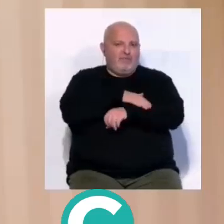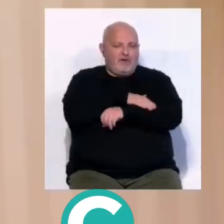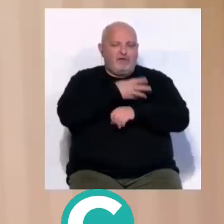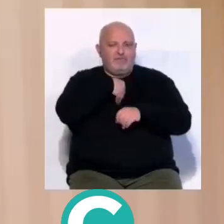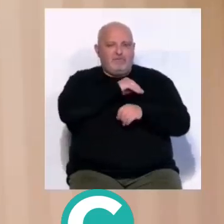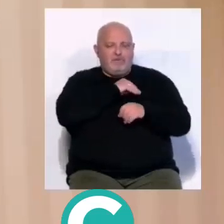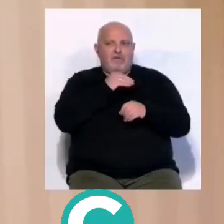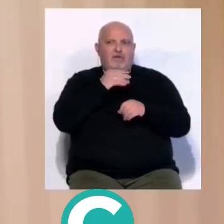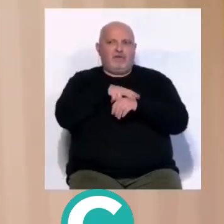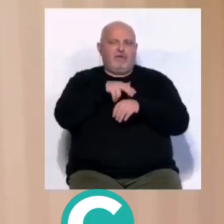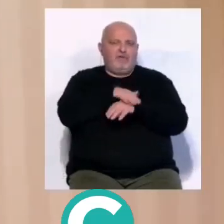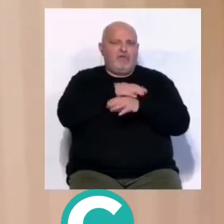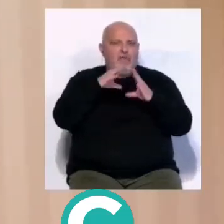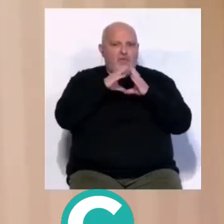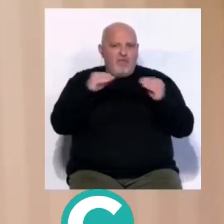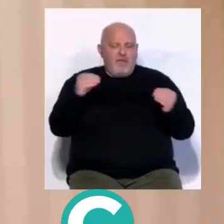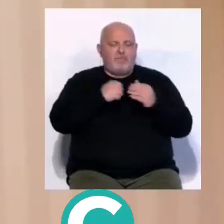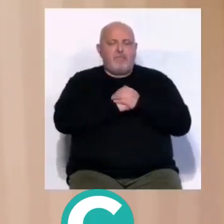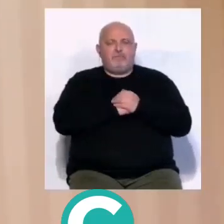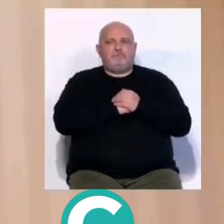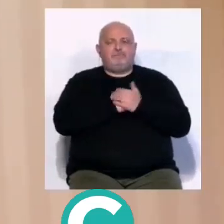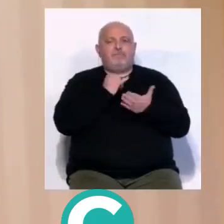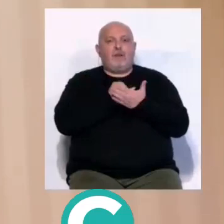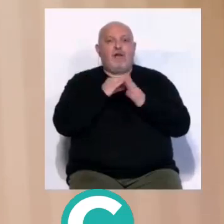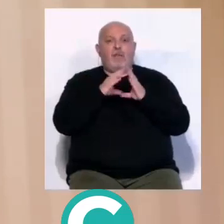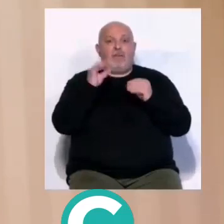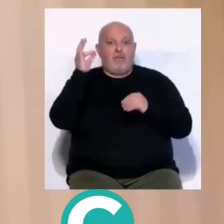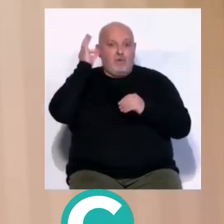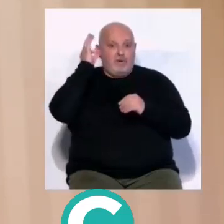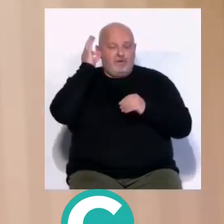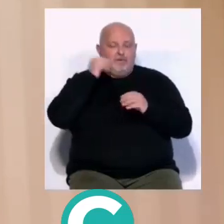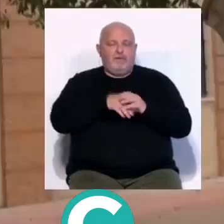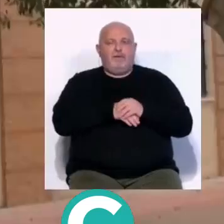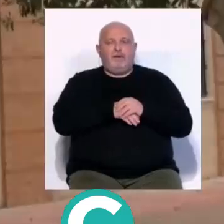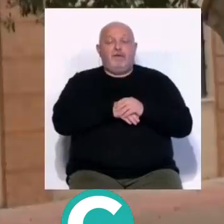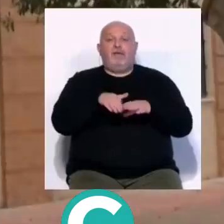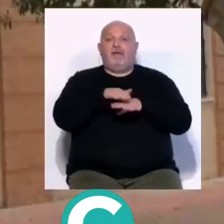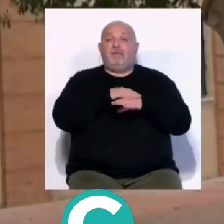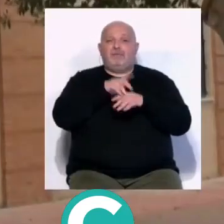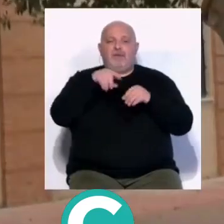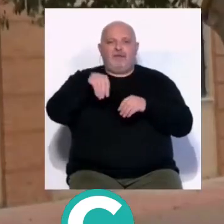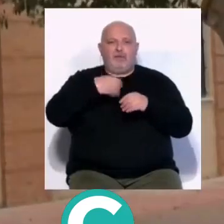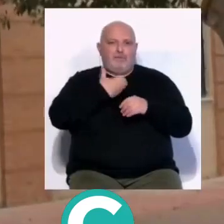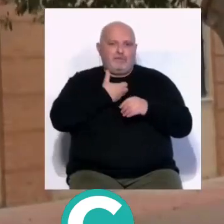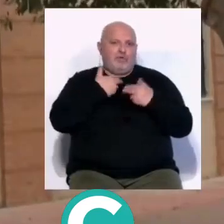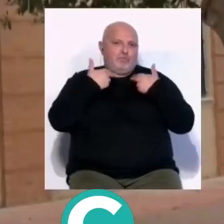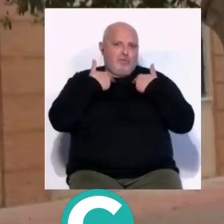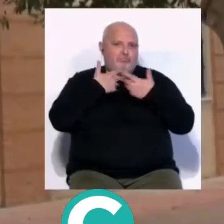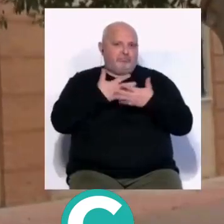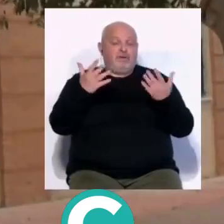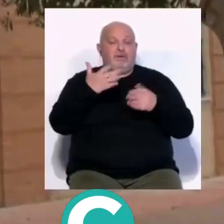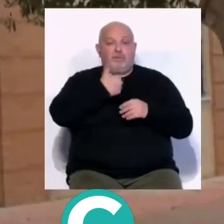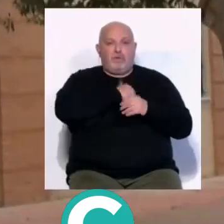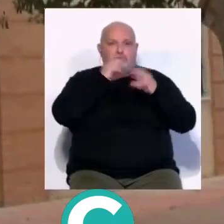de España, a la delegación del Gobierno de Andalucía, al Instituto Andaluz de la Mujer y a las administraciones locales, así como a las fuerzas y